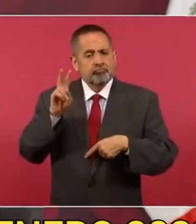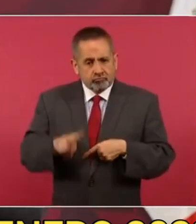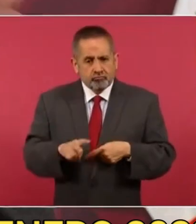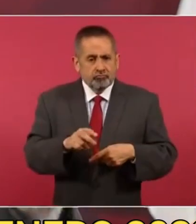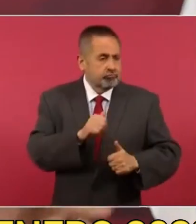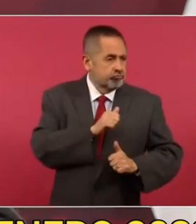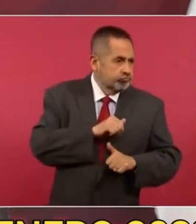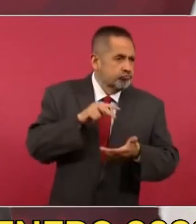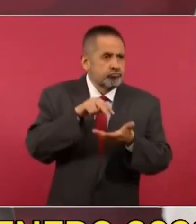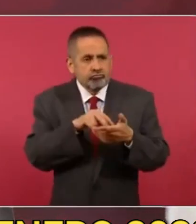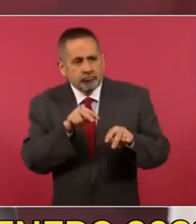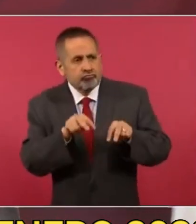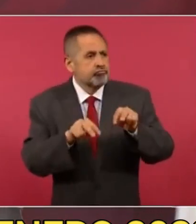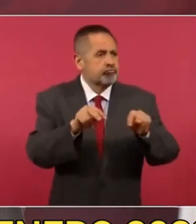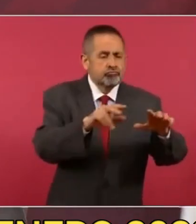operativos.